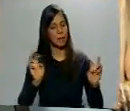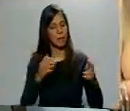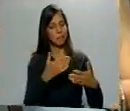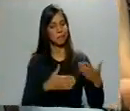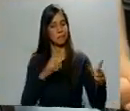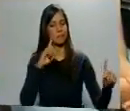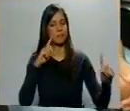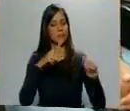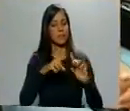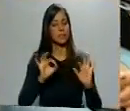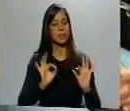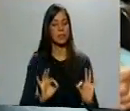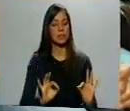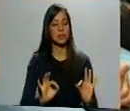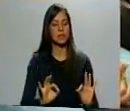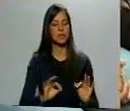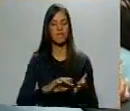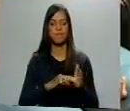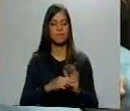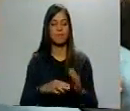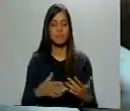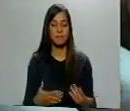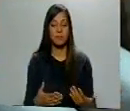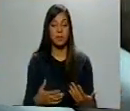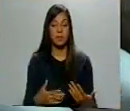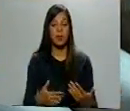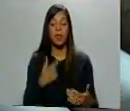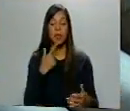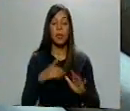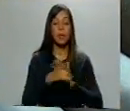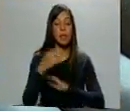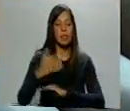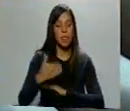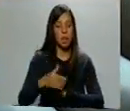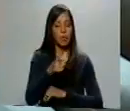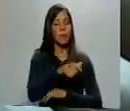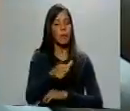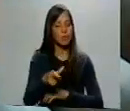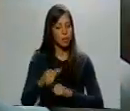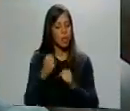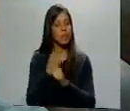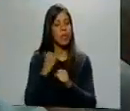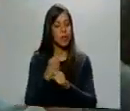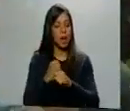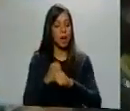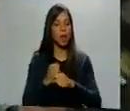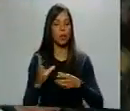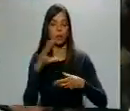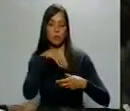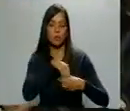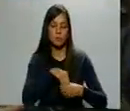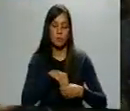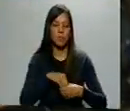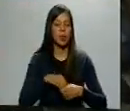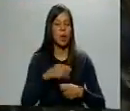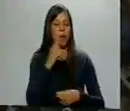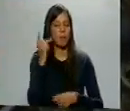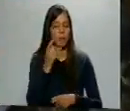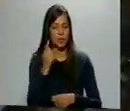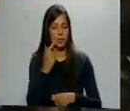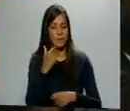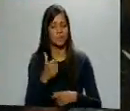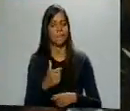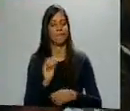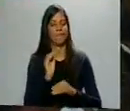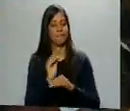norte muy específico, que es preservar los derechos de los trabajadores de estas instancias político-administrativas.